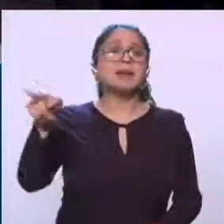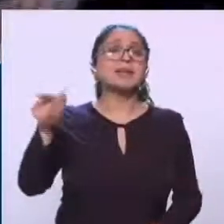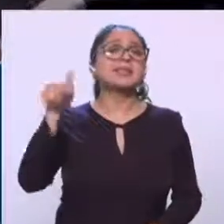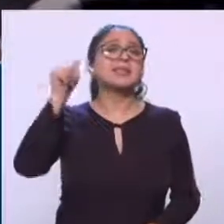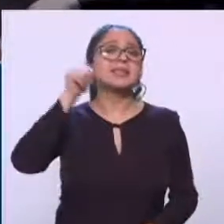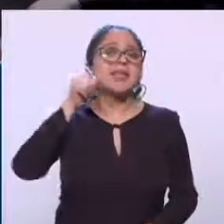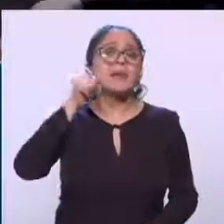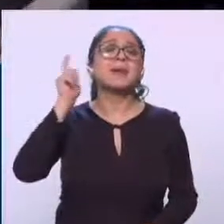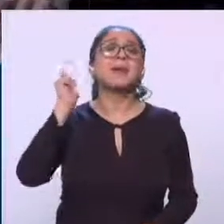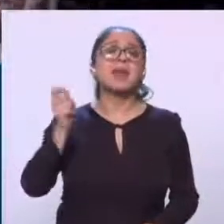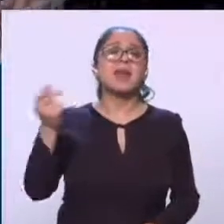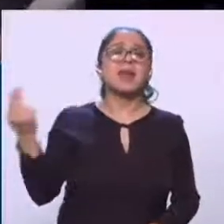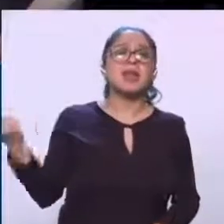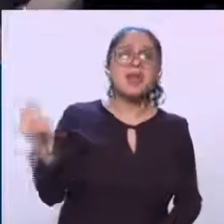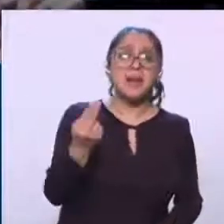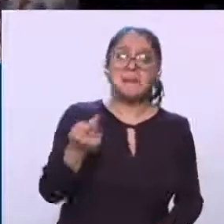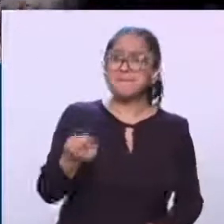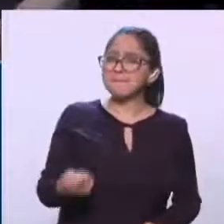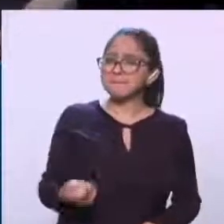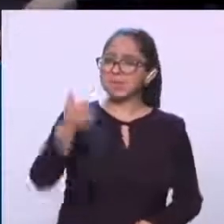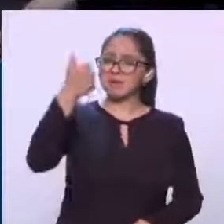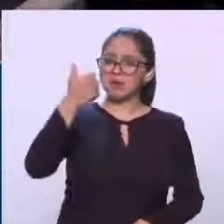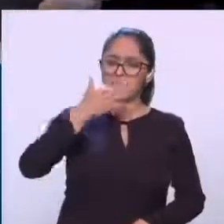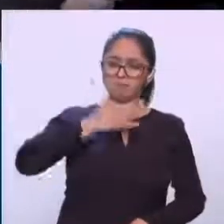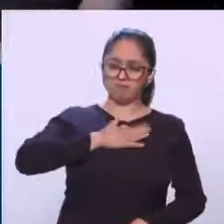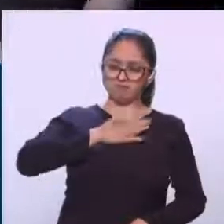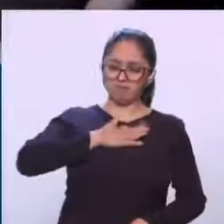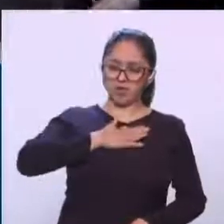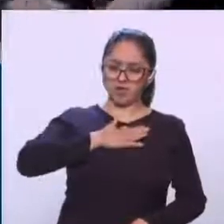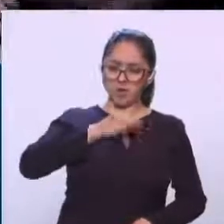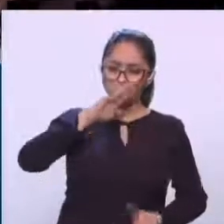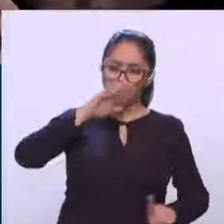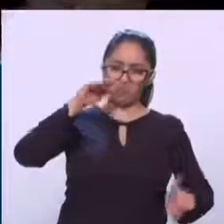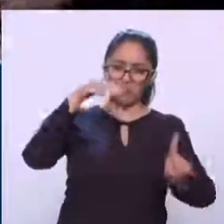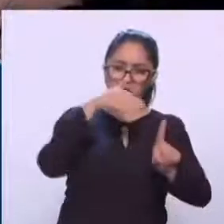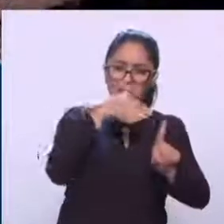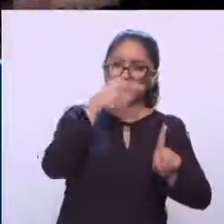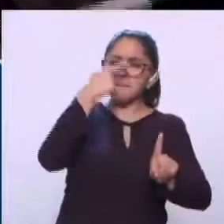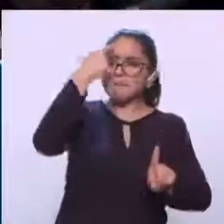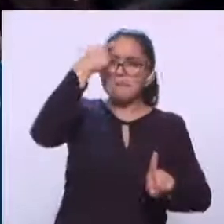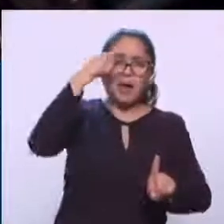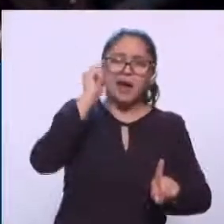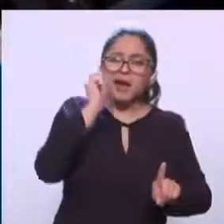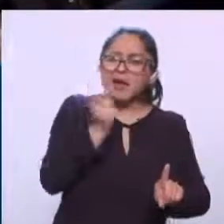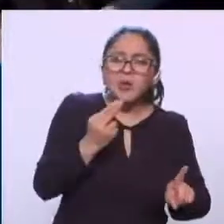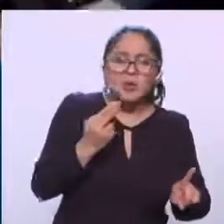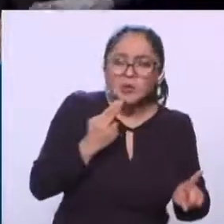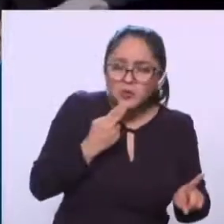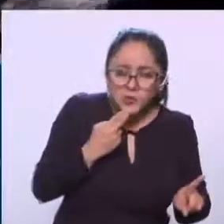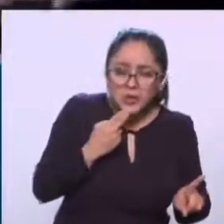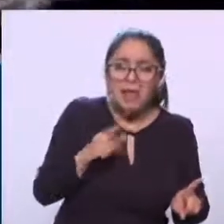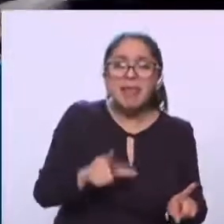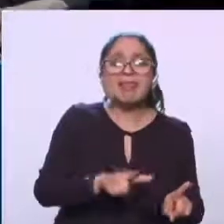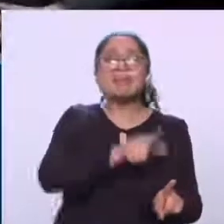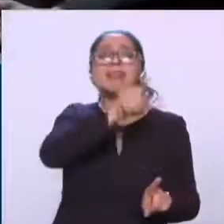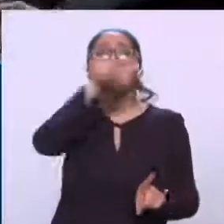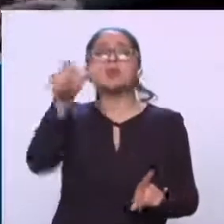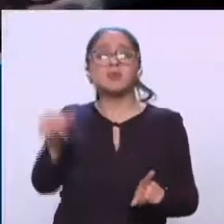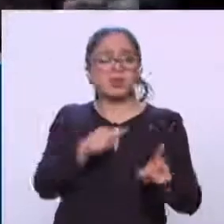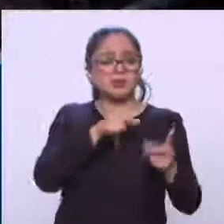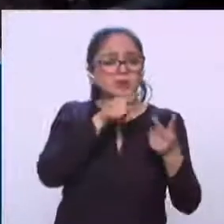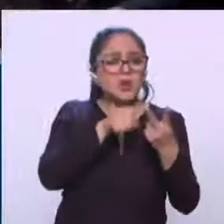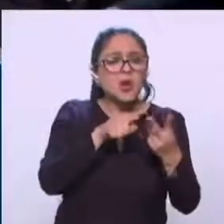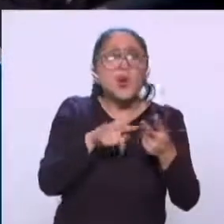delante es hay que preguntarnos primero cuál es el propósito, para qué lo queremos y después además cómo lo construimos y la